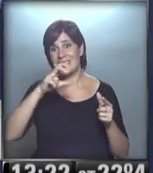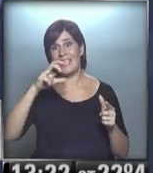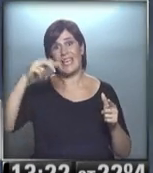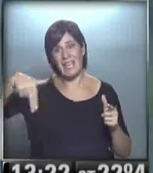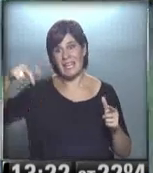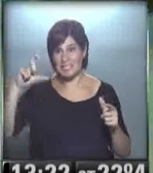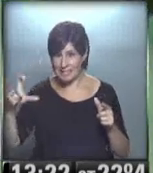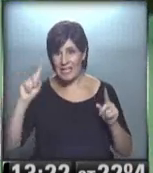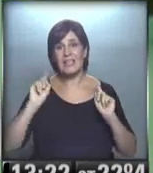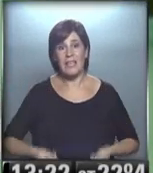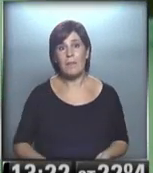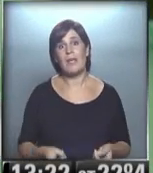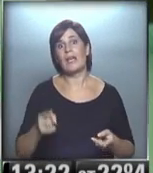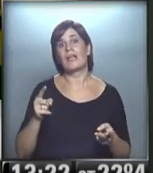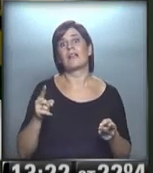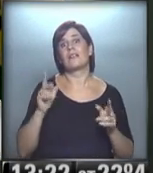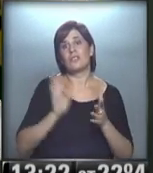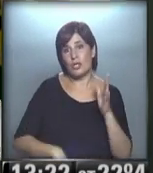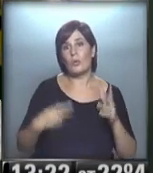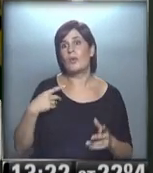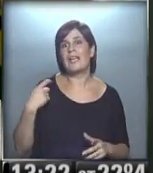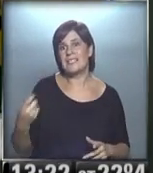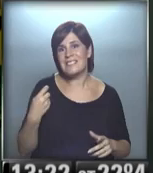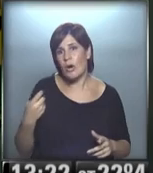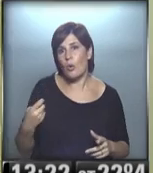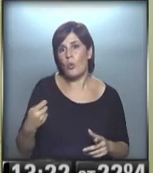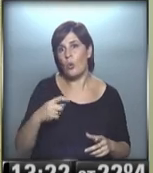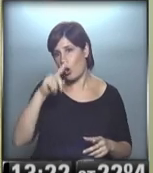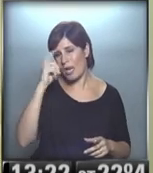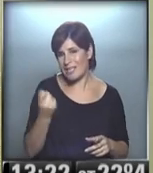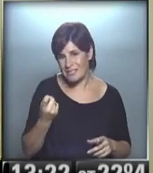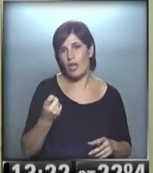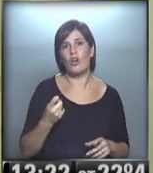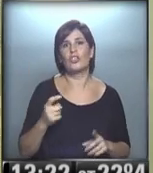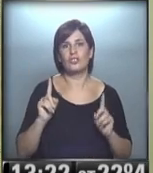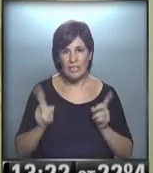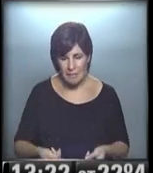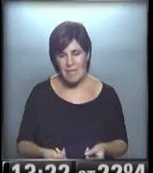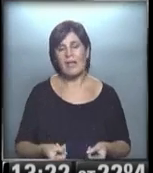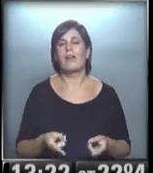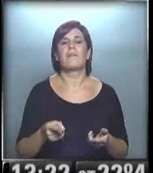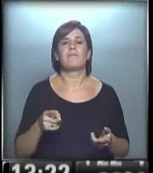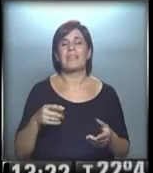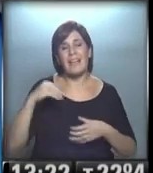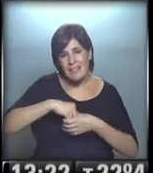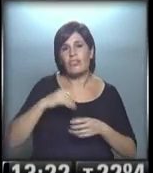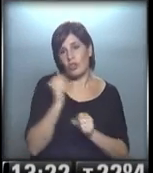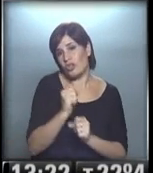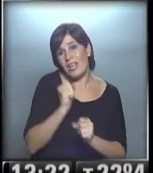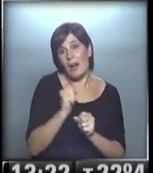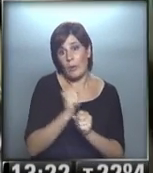este caso particular que estamos hablando del seguro con nación seguros que es eh También parte del equipo ahora